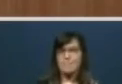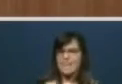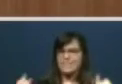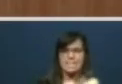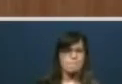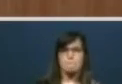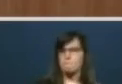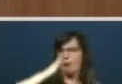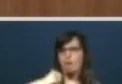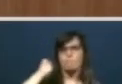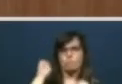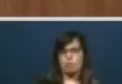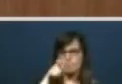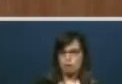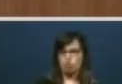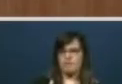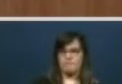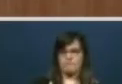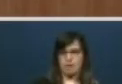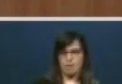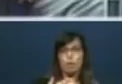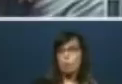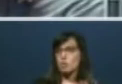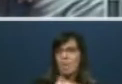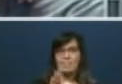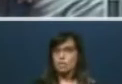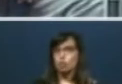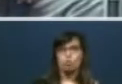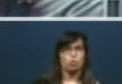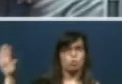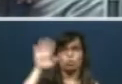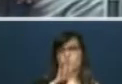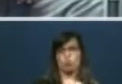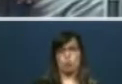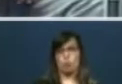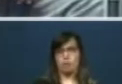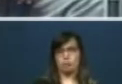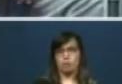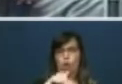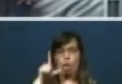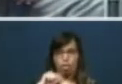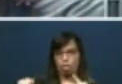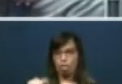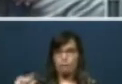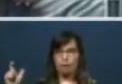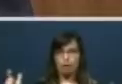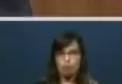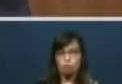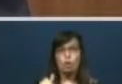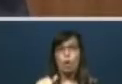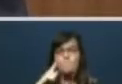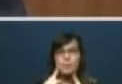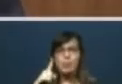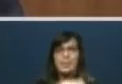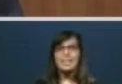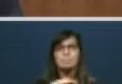la demografía de todas las comunidades que hoy pierden población y por primera vez españa en su conjunto perdió